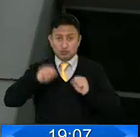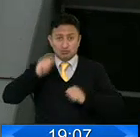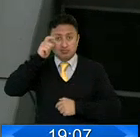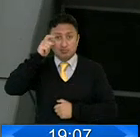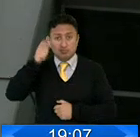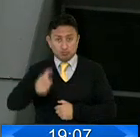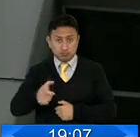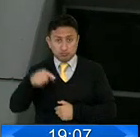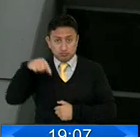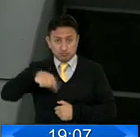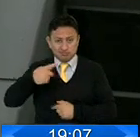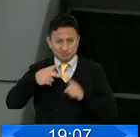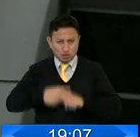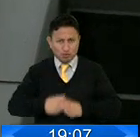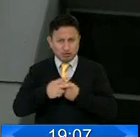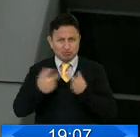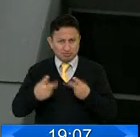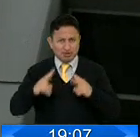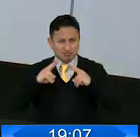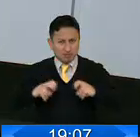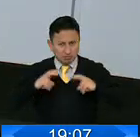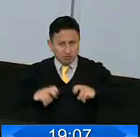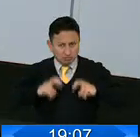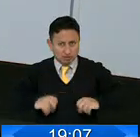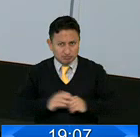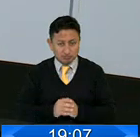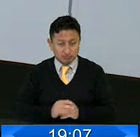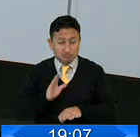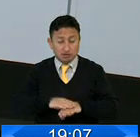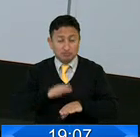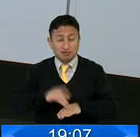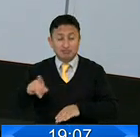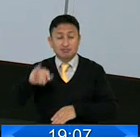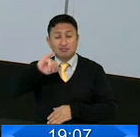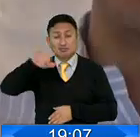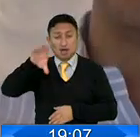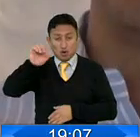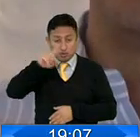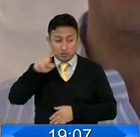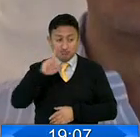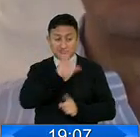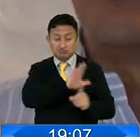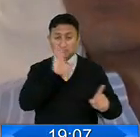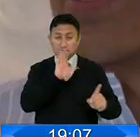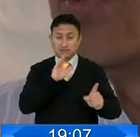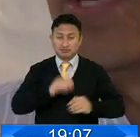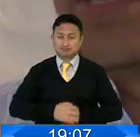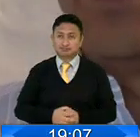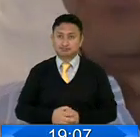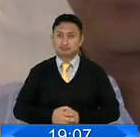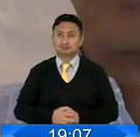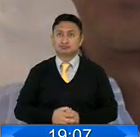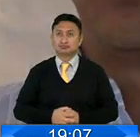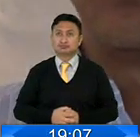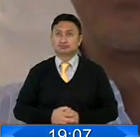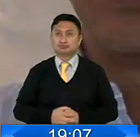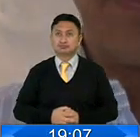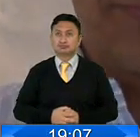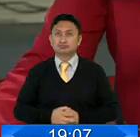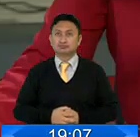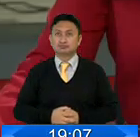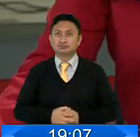Fiscalía General del Estado debería actuar de oficio ante las amenazas de Bucaram hacia el comunicador. Informó Javier